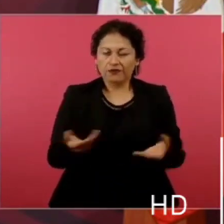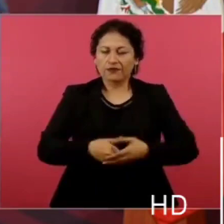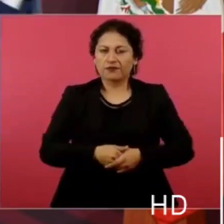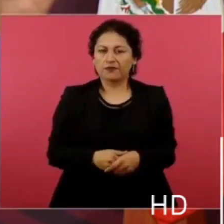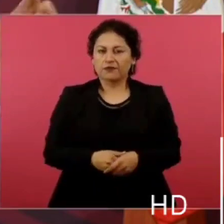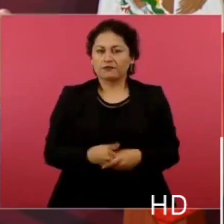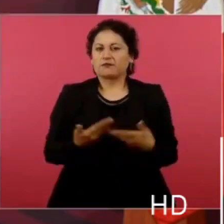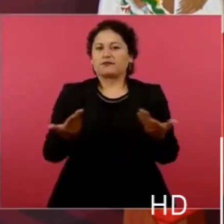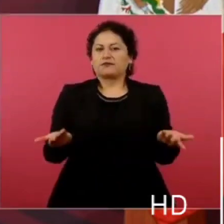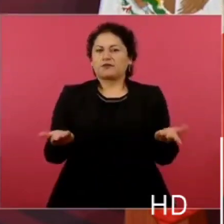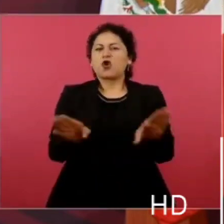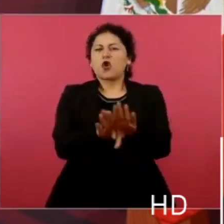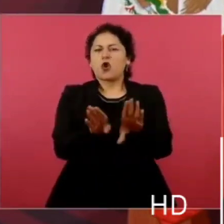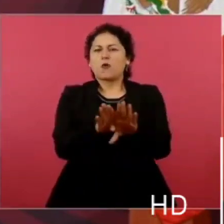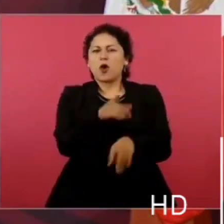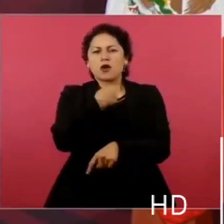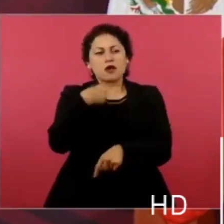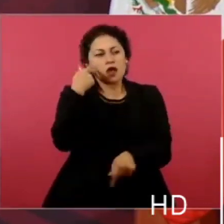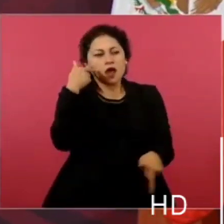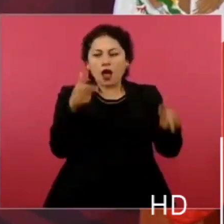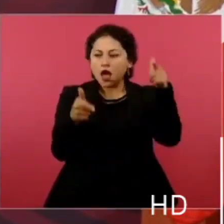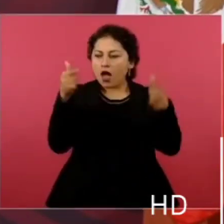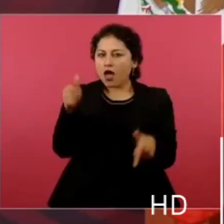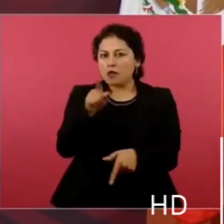Nos tenemos que quedar callados